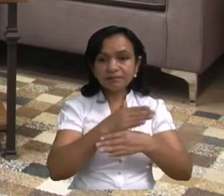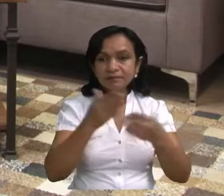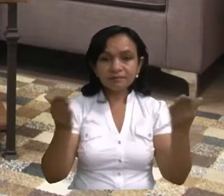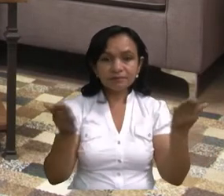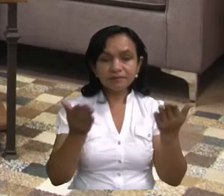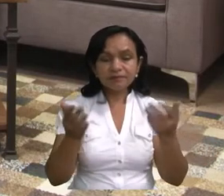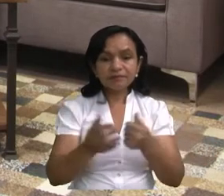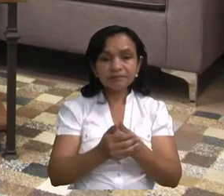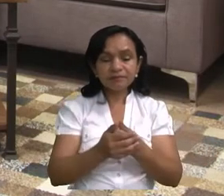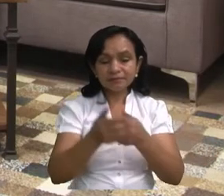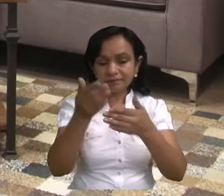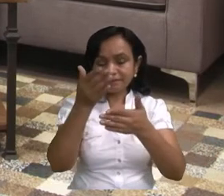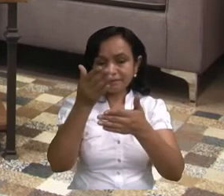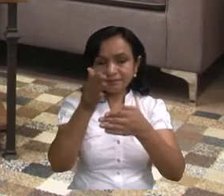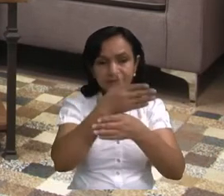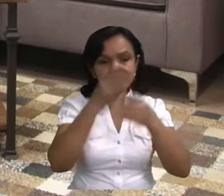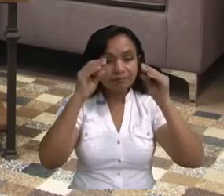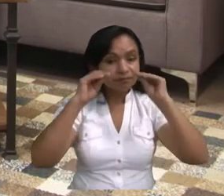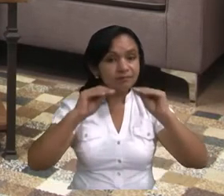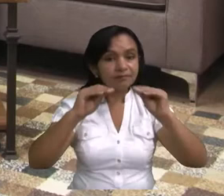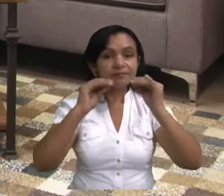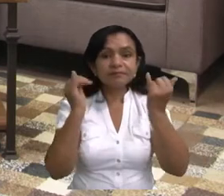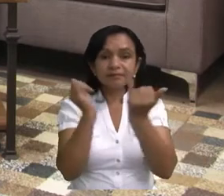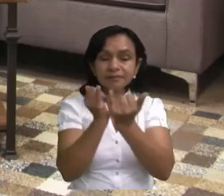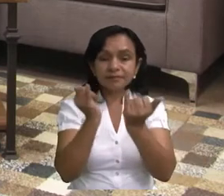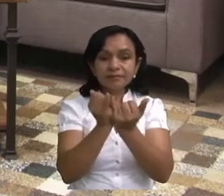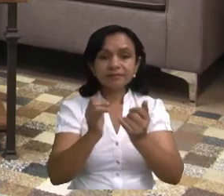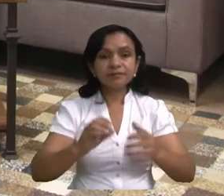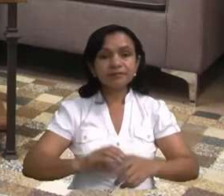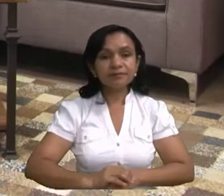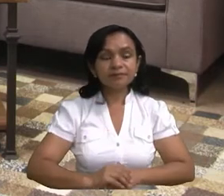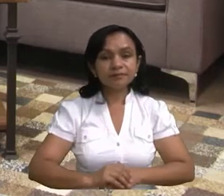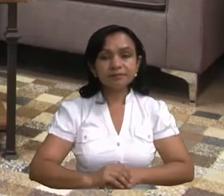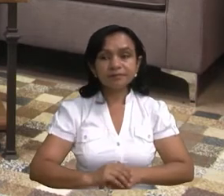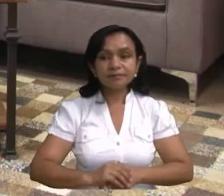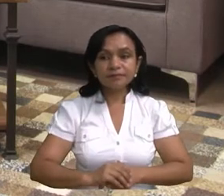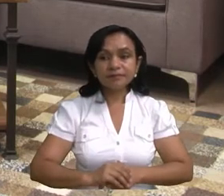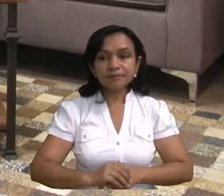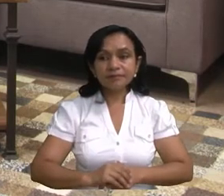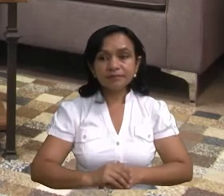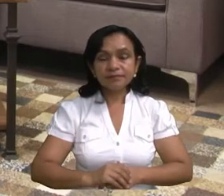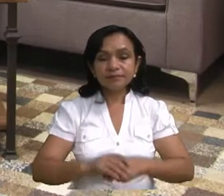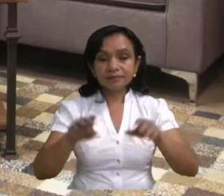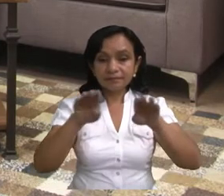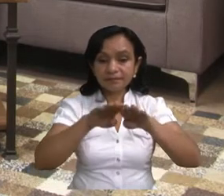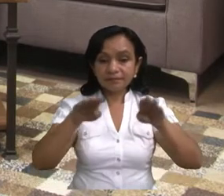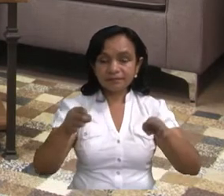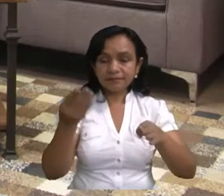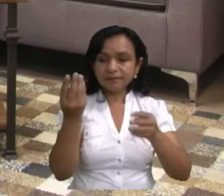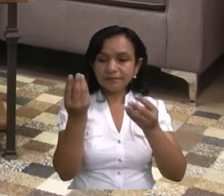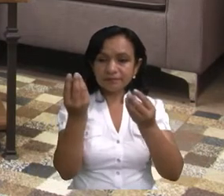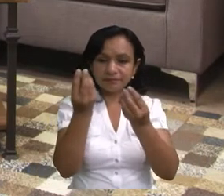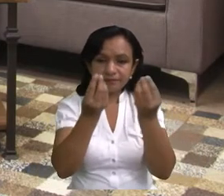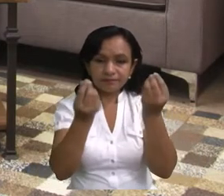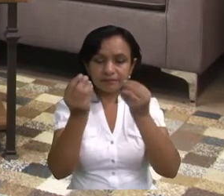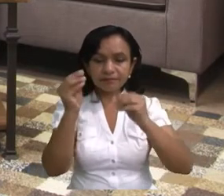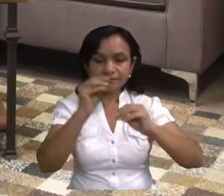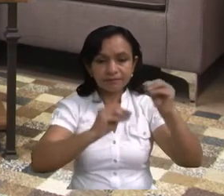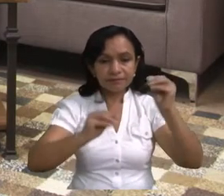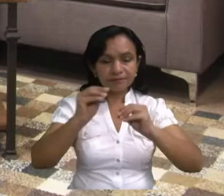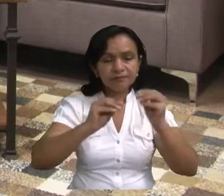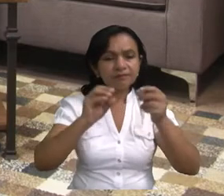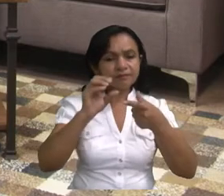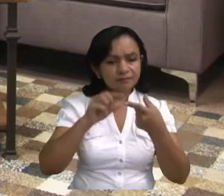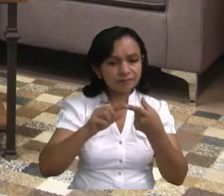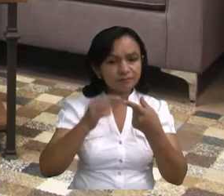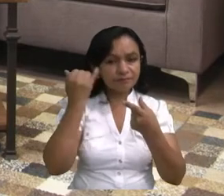distintos subsistemas, también en la mesa de economía creativa, en la comisión de economía